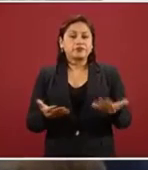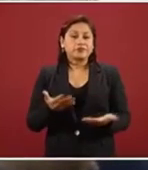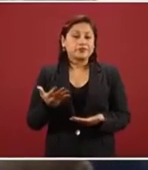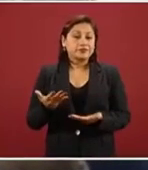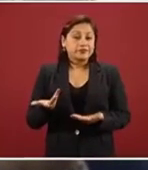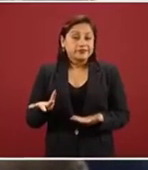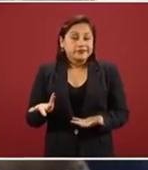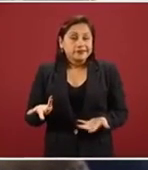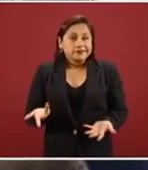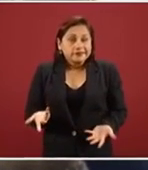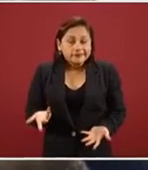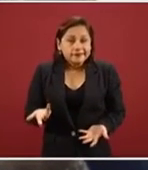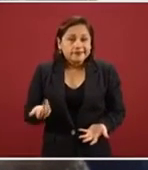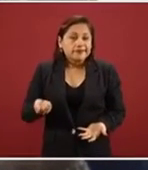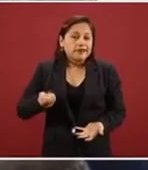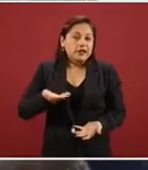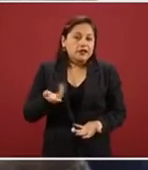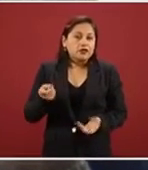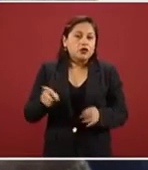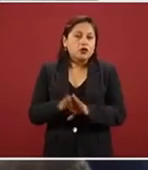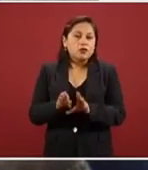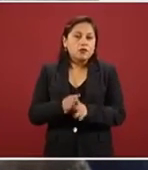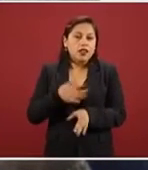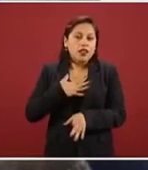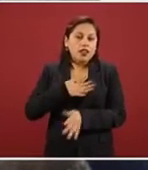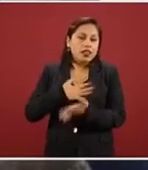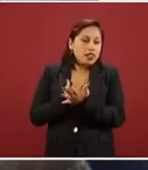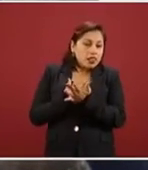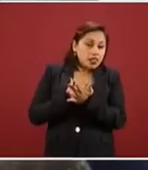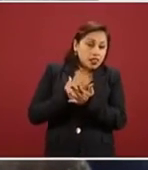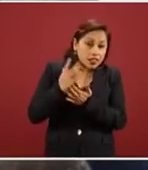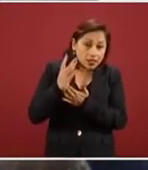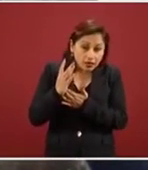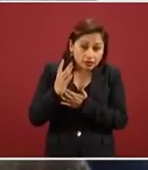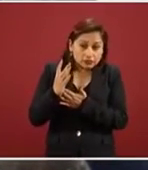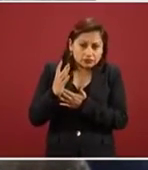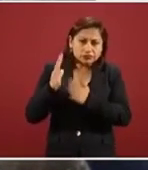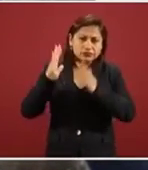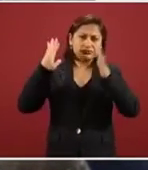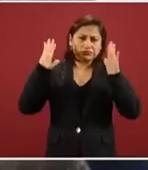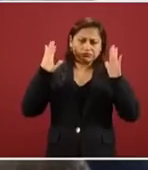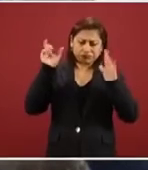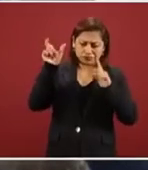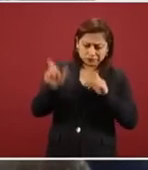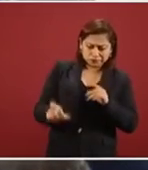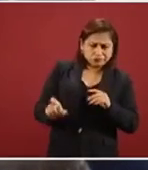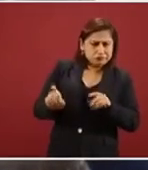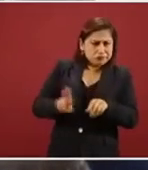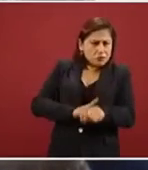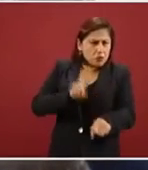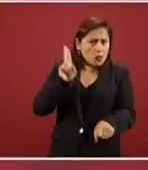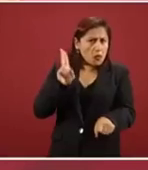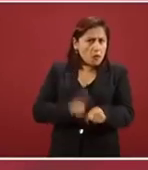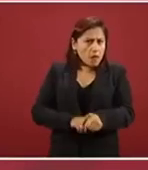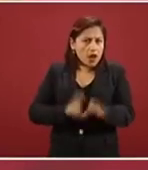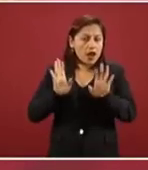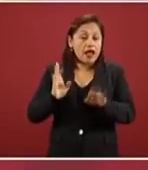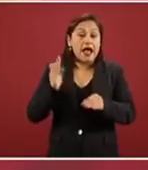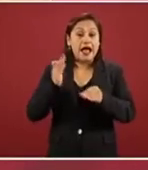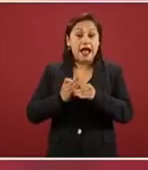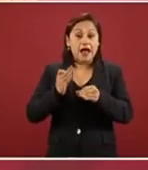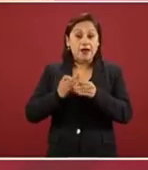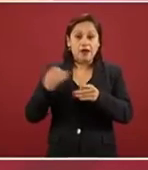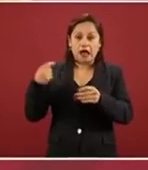desbordamiento de las pasiones, pero eso es normal. O sea, ahora estamos más tranquilos porque hay